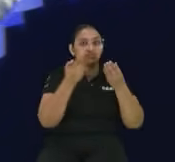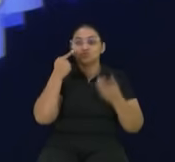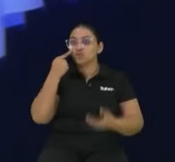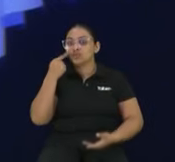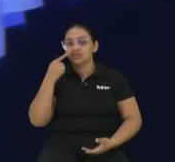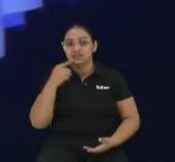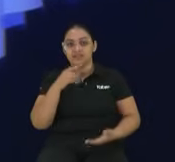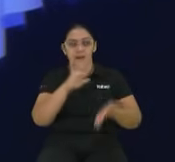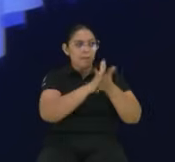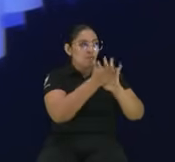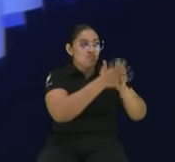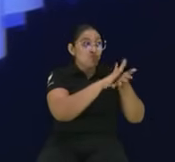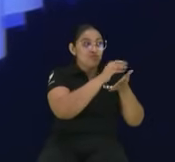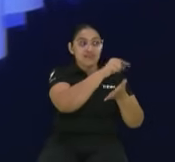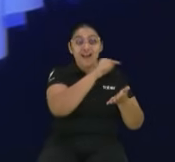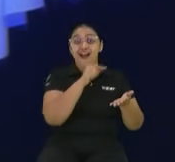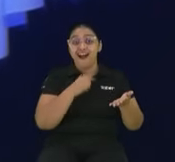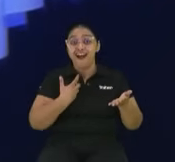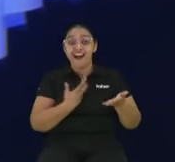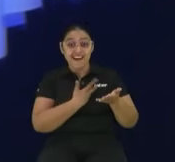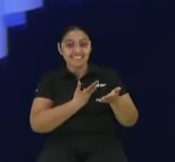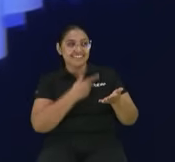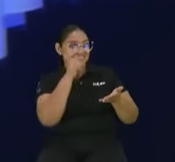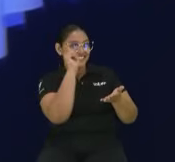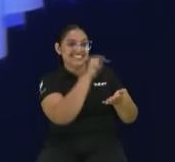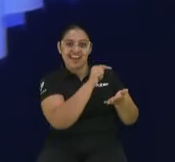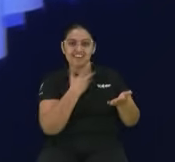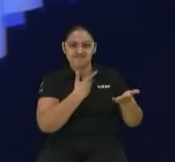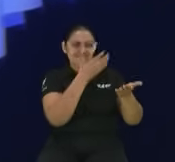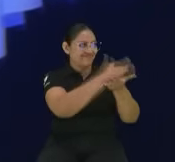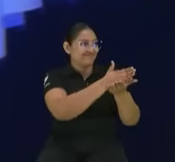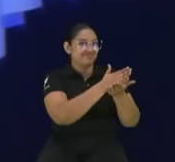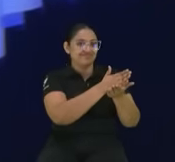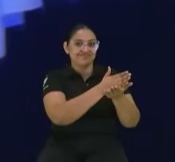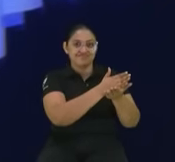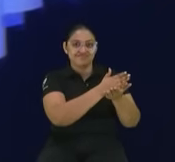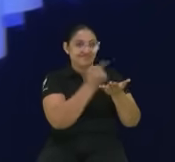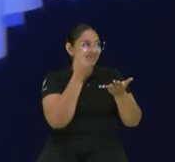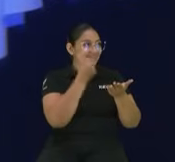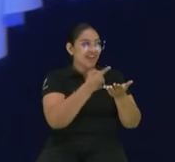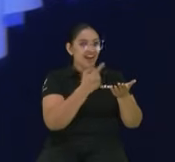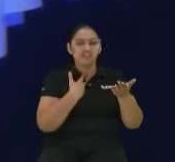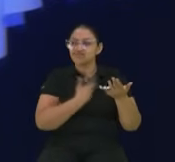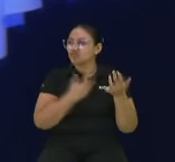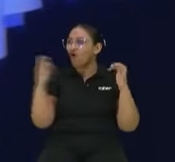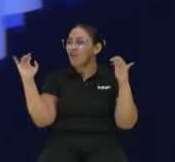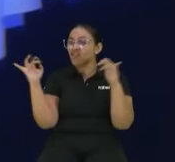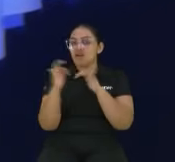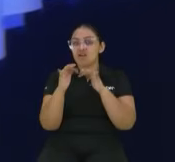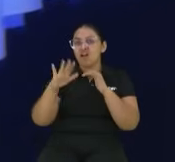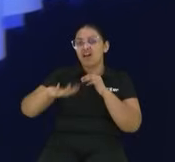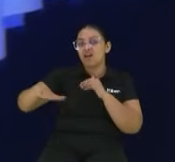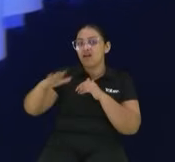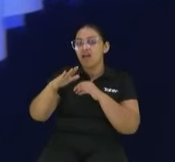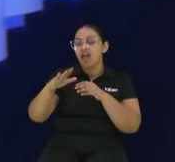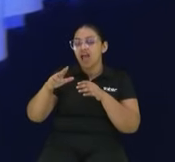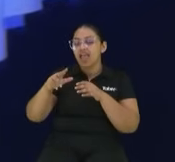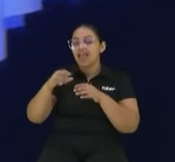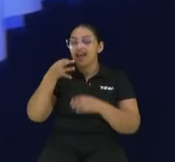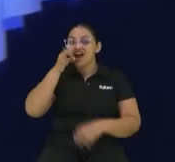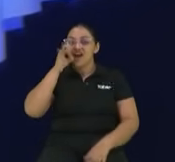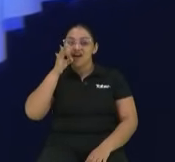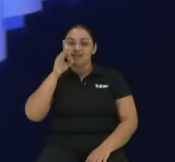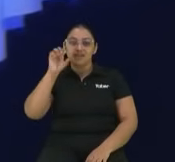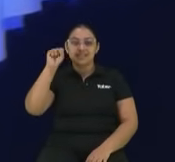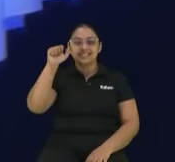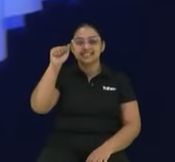lavanderías e allá van a estar vamos Oh mira Y por qué no nos reunimos Ay hoy Starbucks Amén trozo